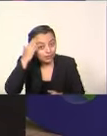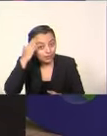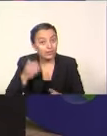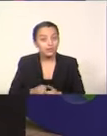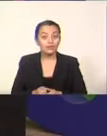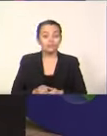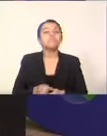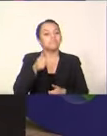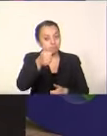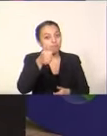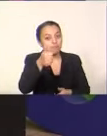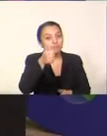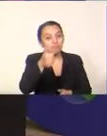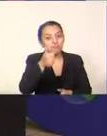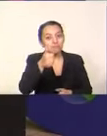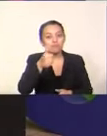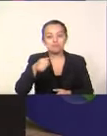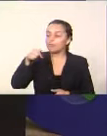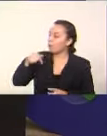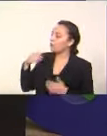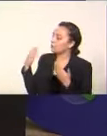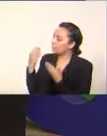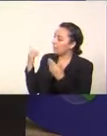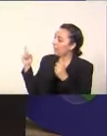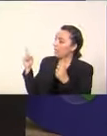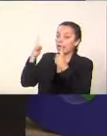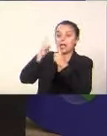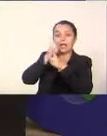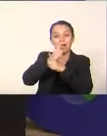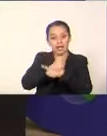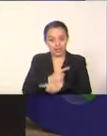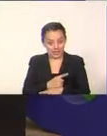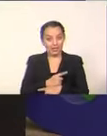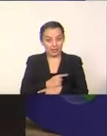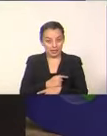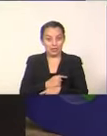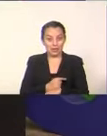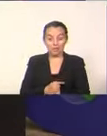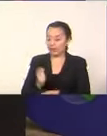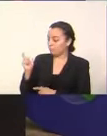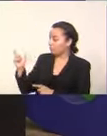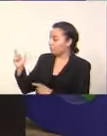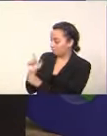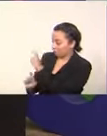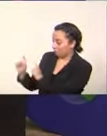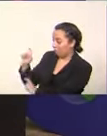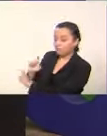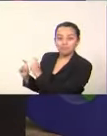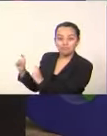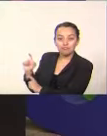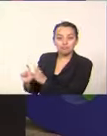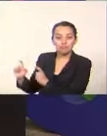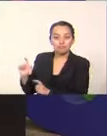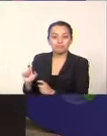idea. Entonces, lo que vamos a hacer ahorita es cambiar, a transformar un poco lo que sucede con las tarjetas. Justamente. En lugar de